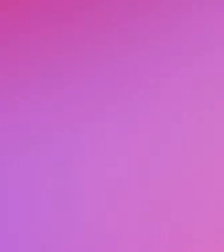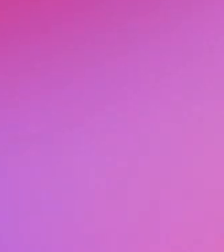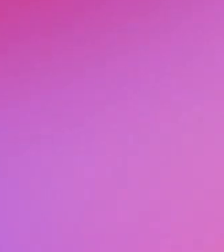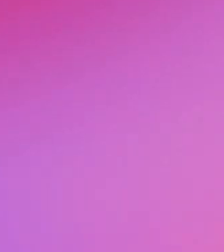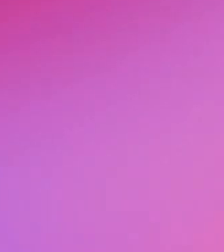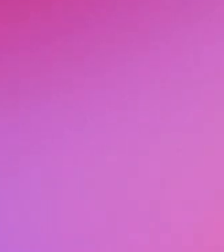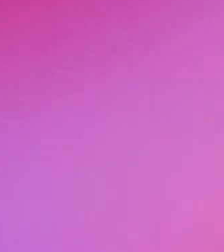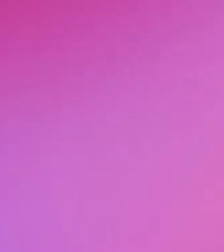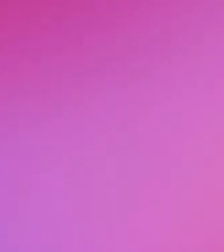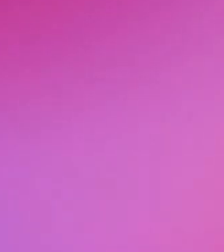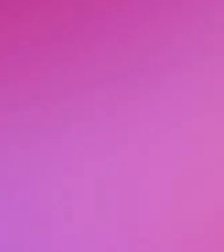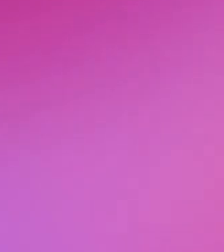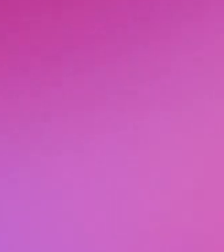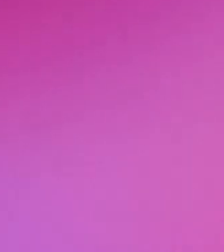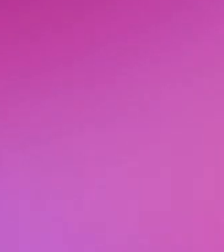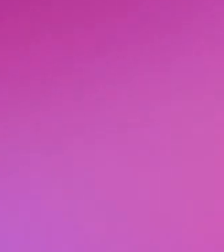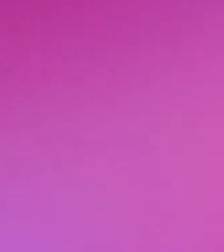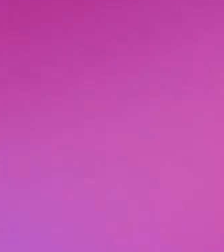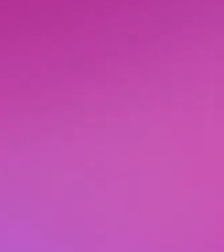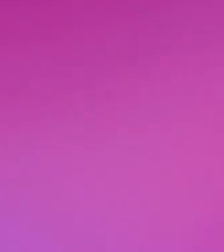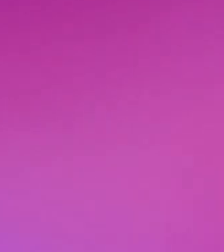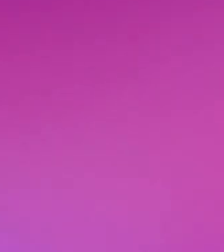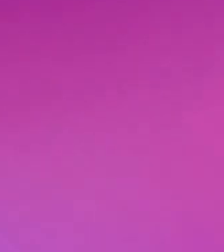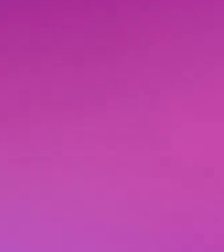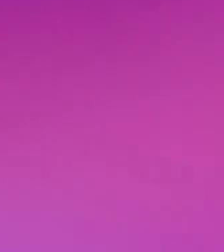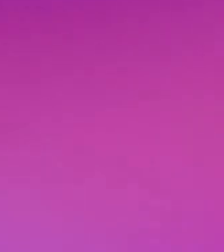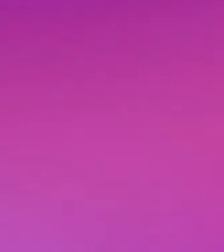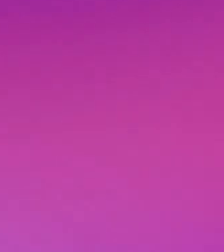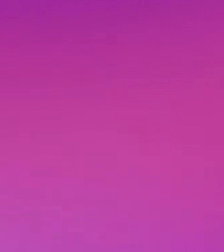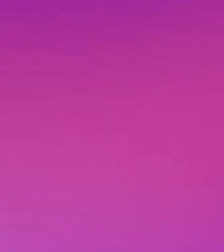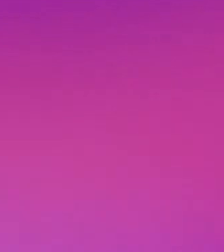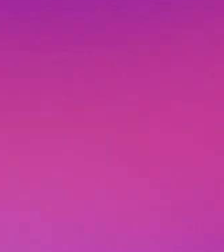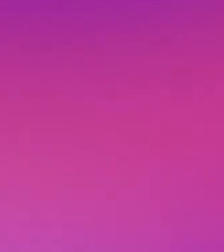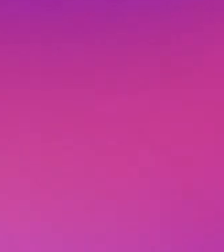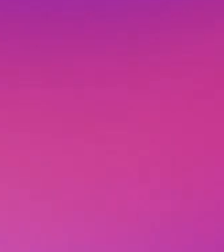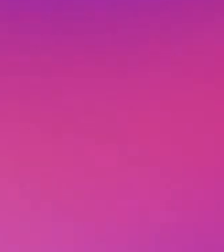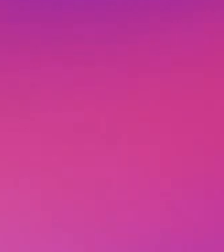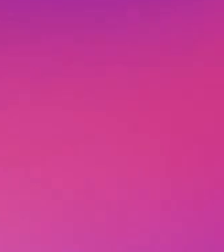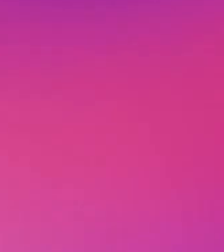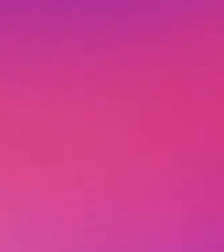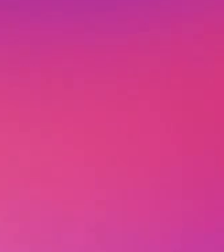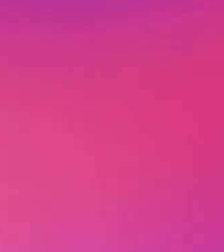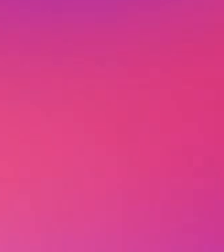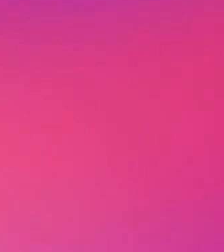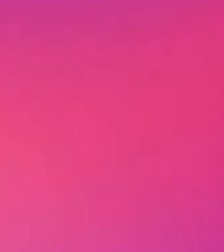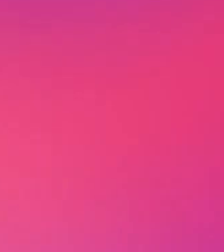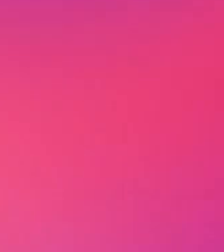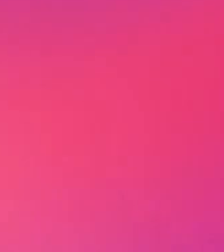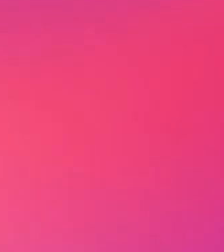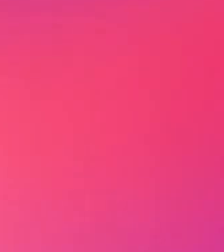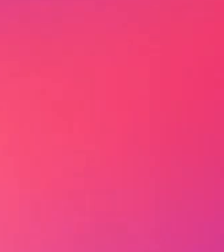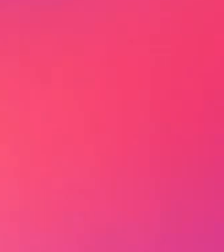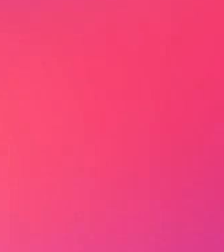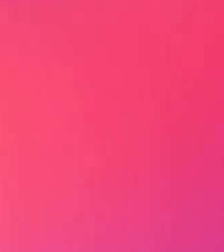libros de texto en versión digital, recuerda que los puedes encontrar en la página